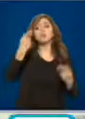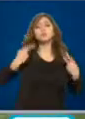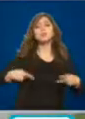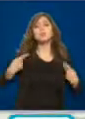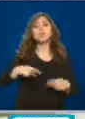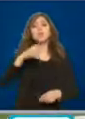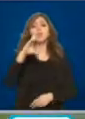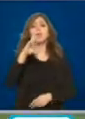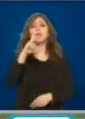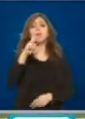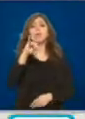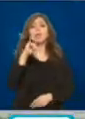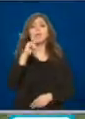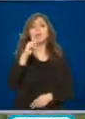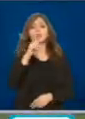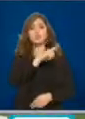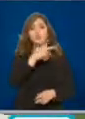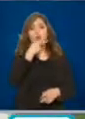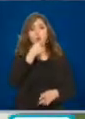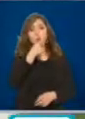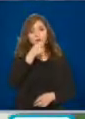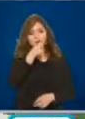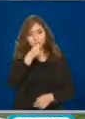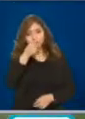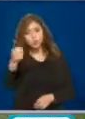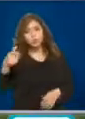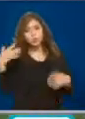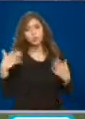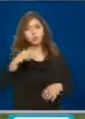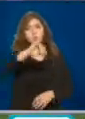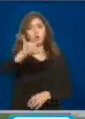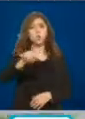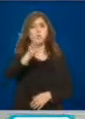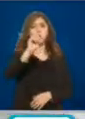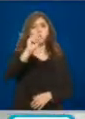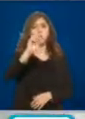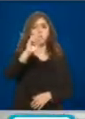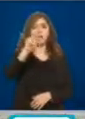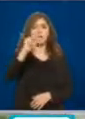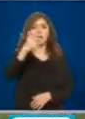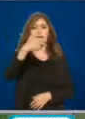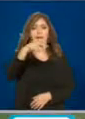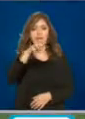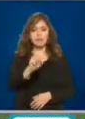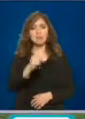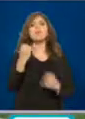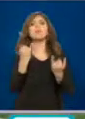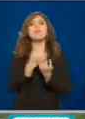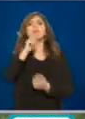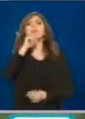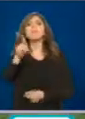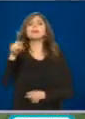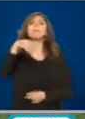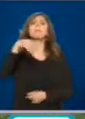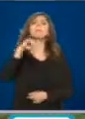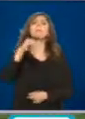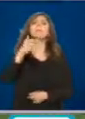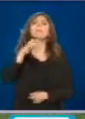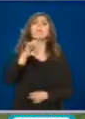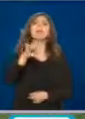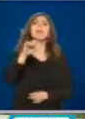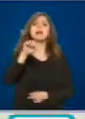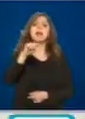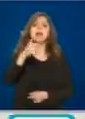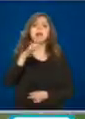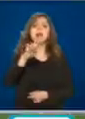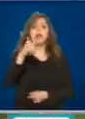críticos que son periodistas como el maestrazo José Pajés Yergo, pero también está aquí Miguel Ángel Granados Chapa.